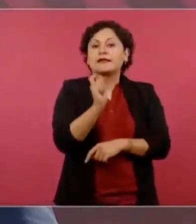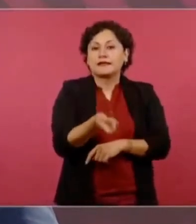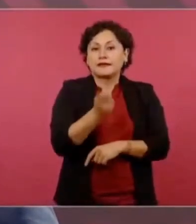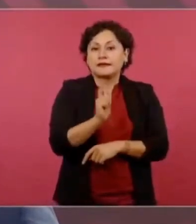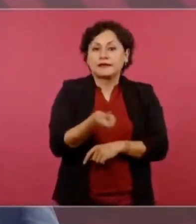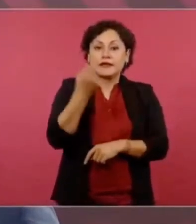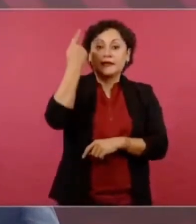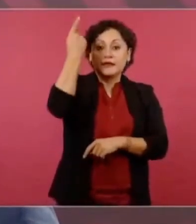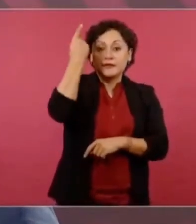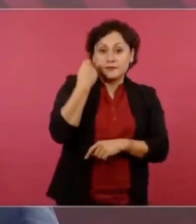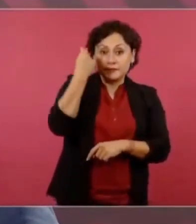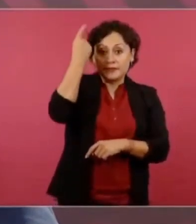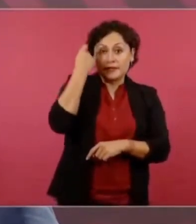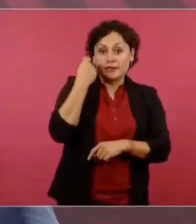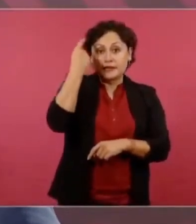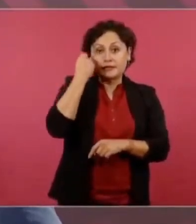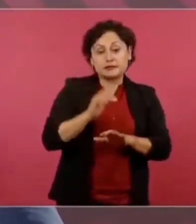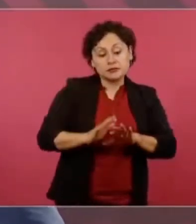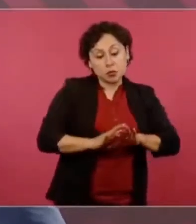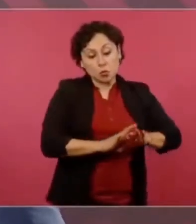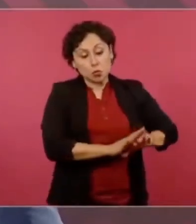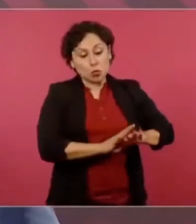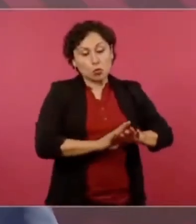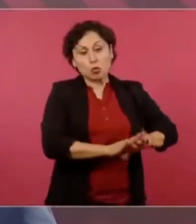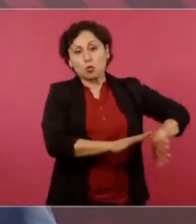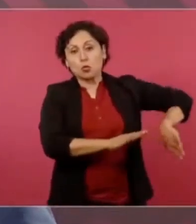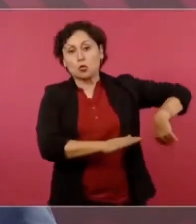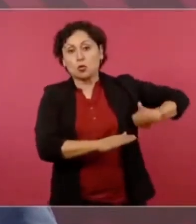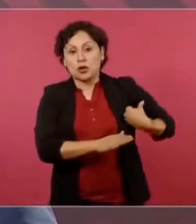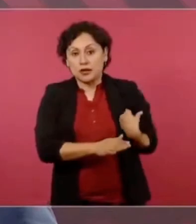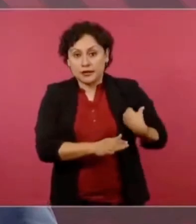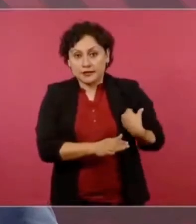de pensiones a las Afores,